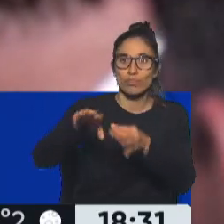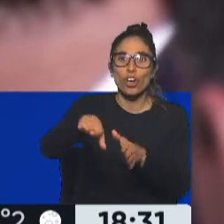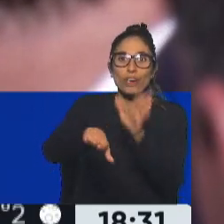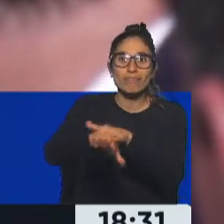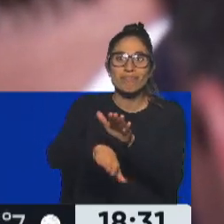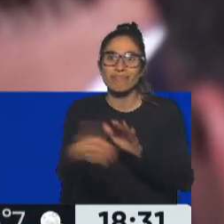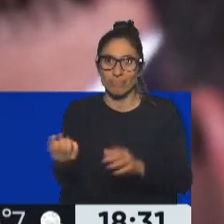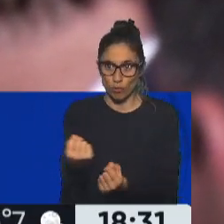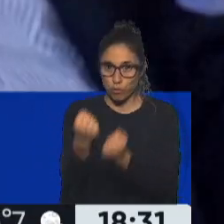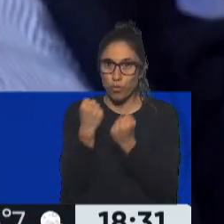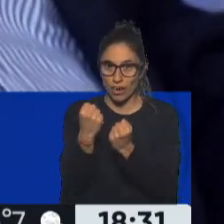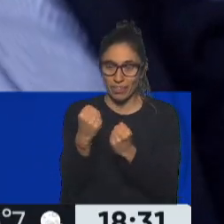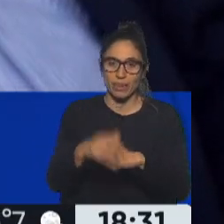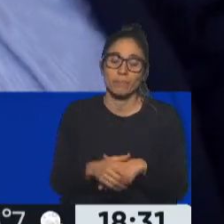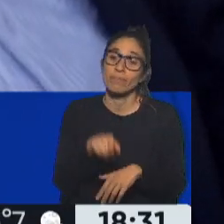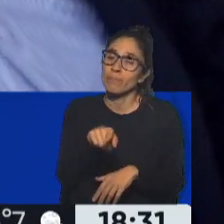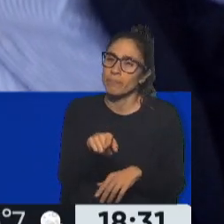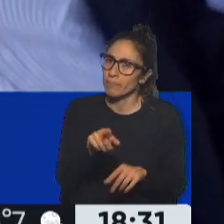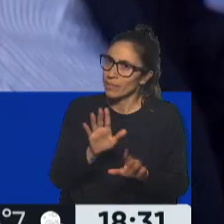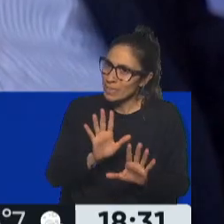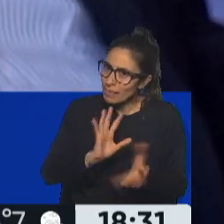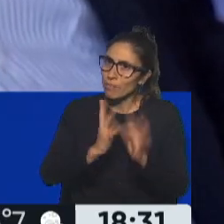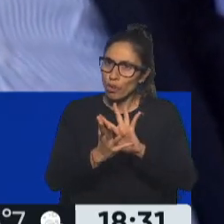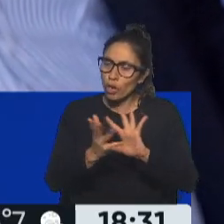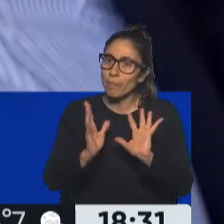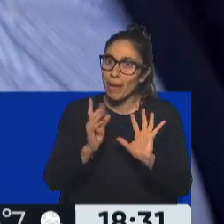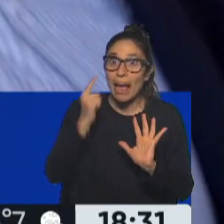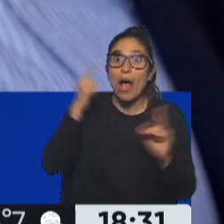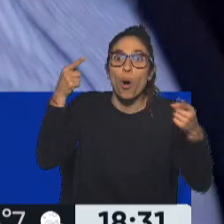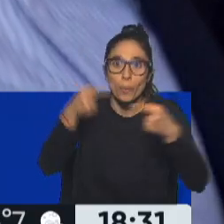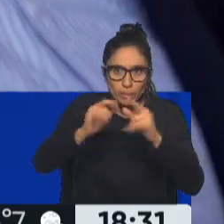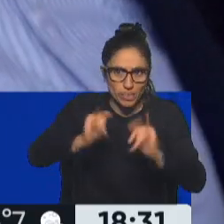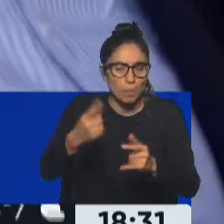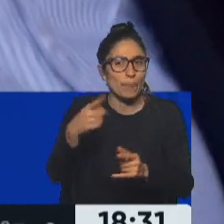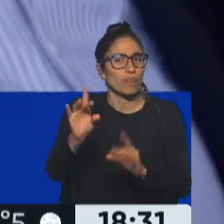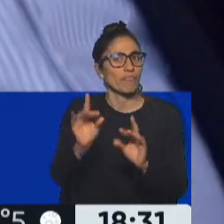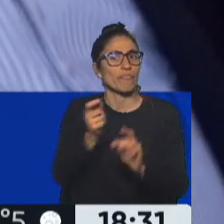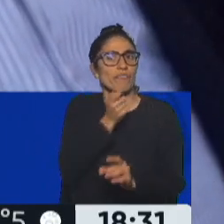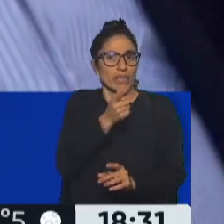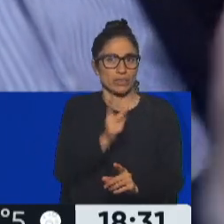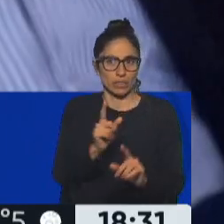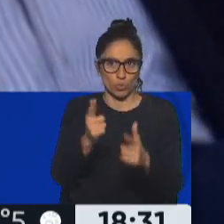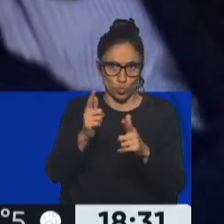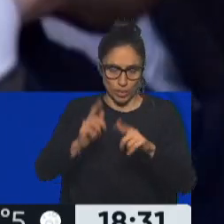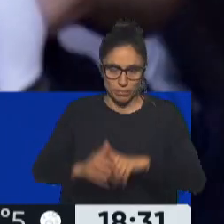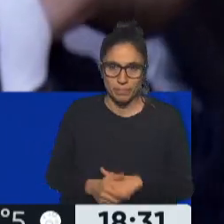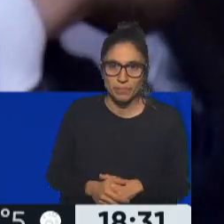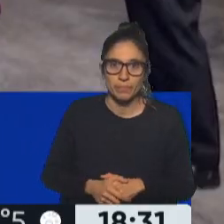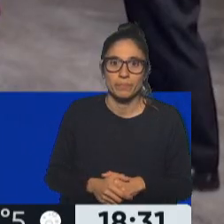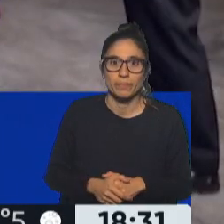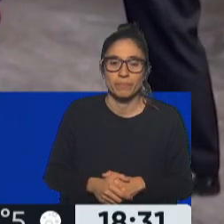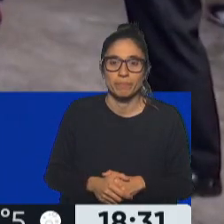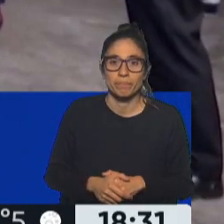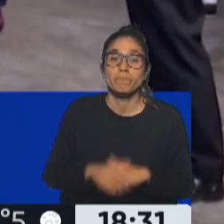ser sencillo, entonces me parece que se abre un escenario de interrogantes que va a estar también, y esto me parece más allá de